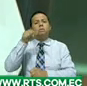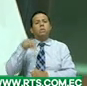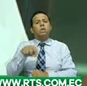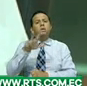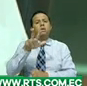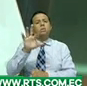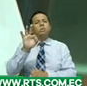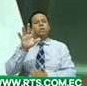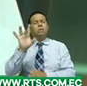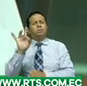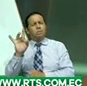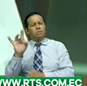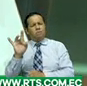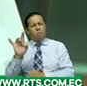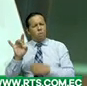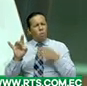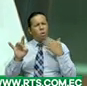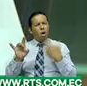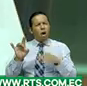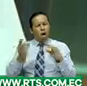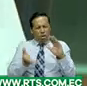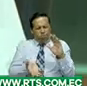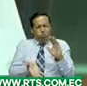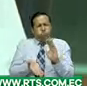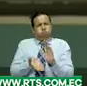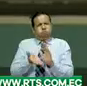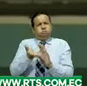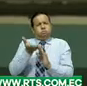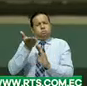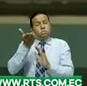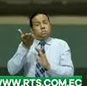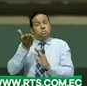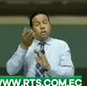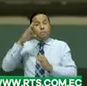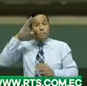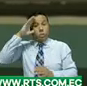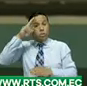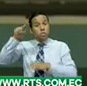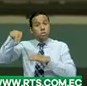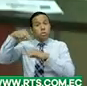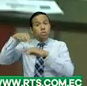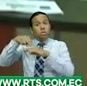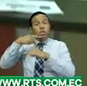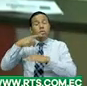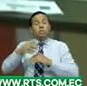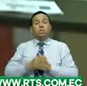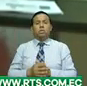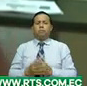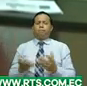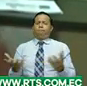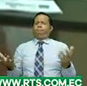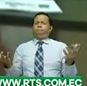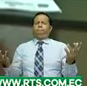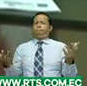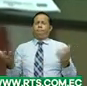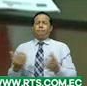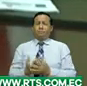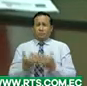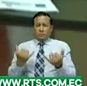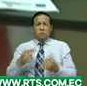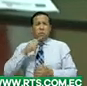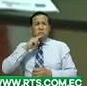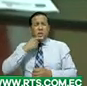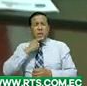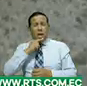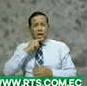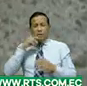un incremento del 114%. La Policía Nacional también presentó un balance de números negativos para este feriado. El